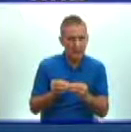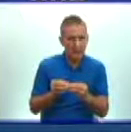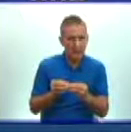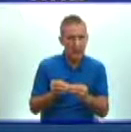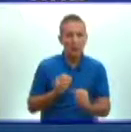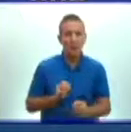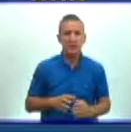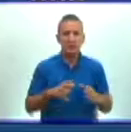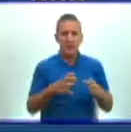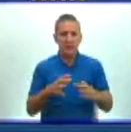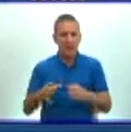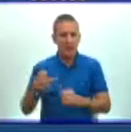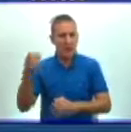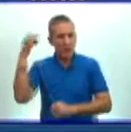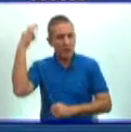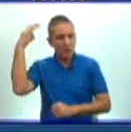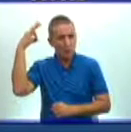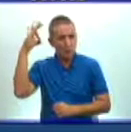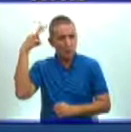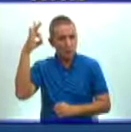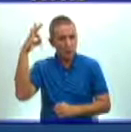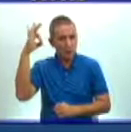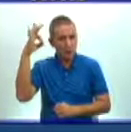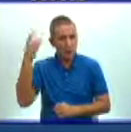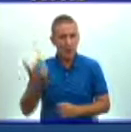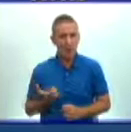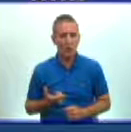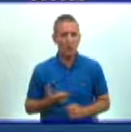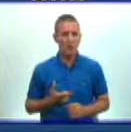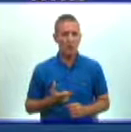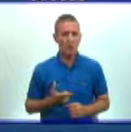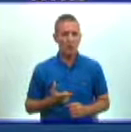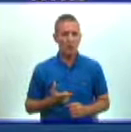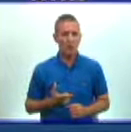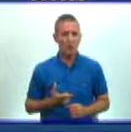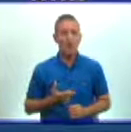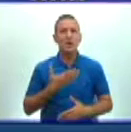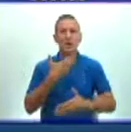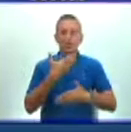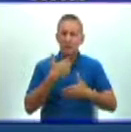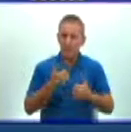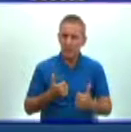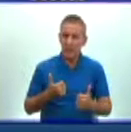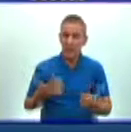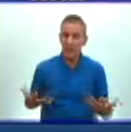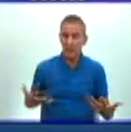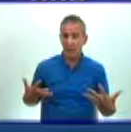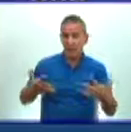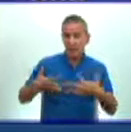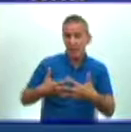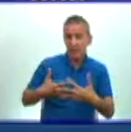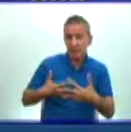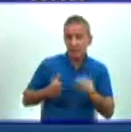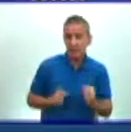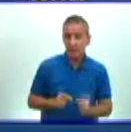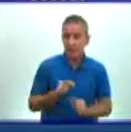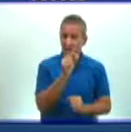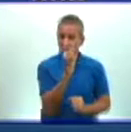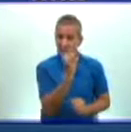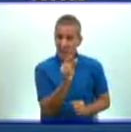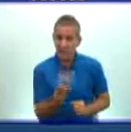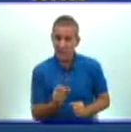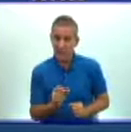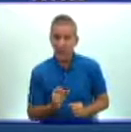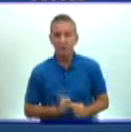anteriormente. La coherencia es el orden lógico y el adecuado enlace entre las palabras